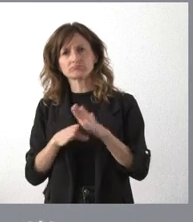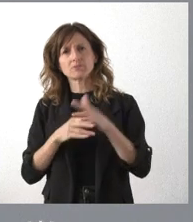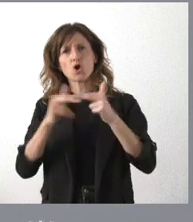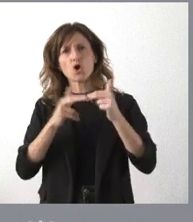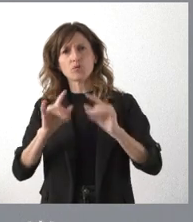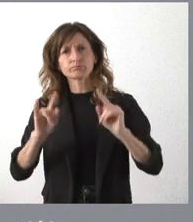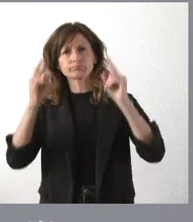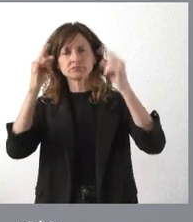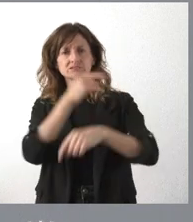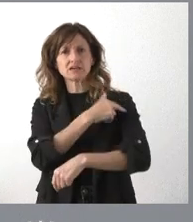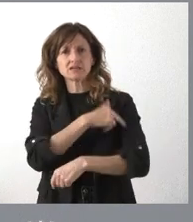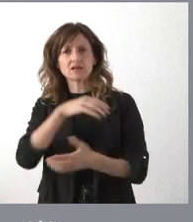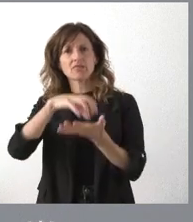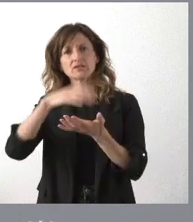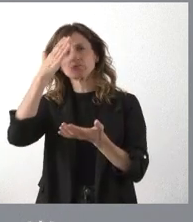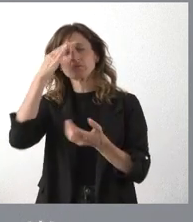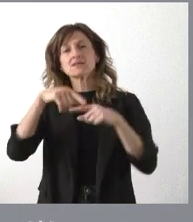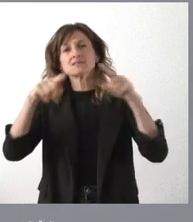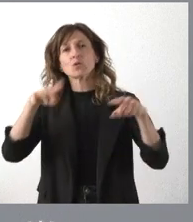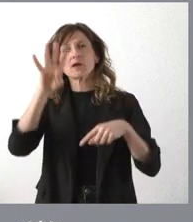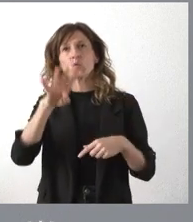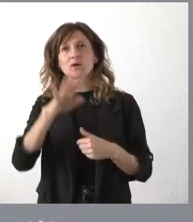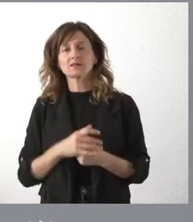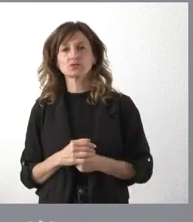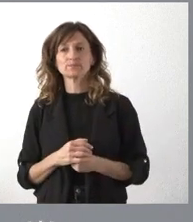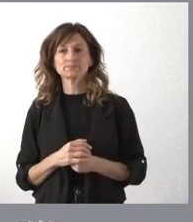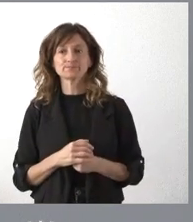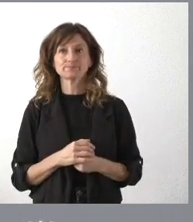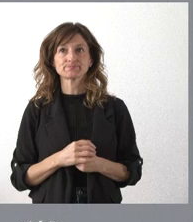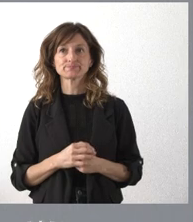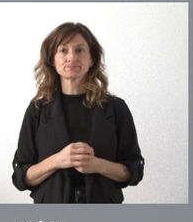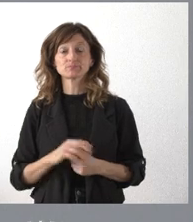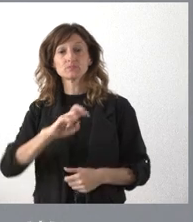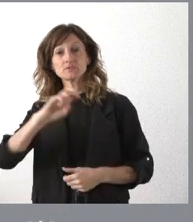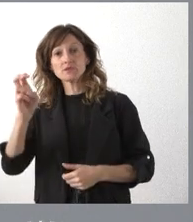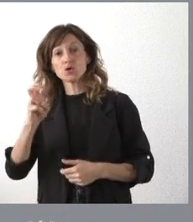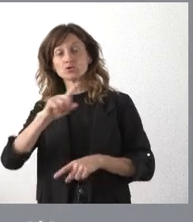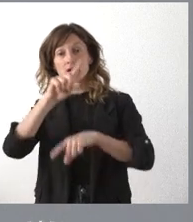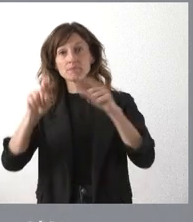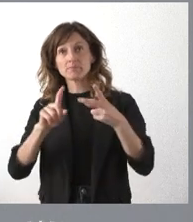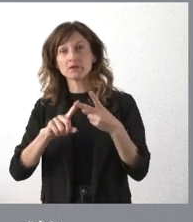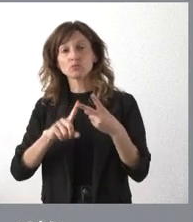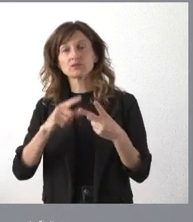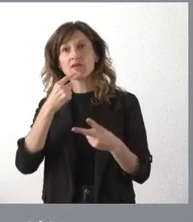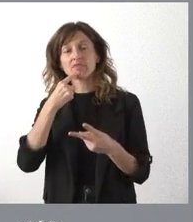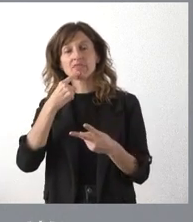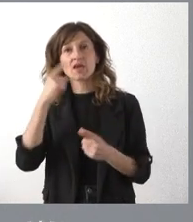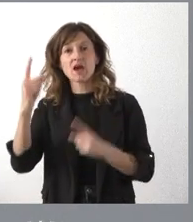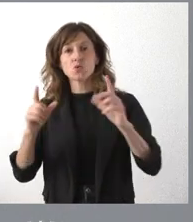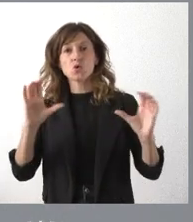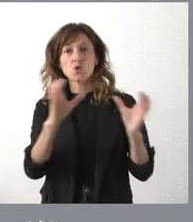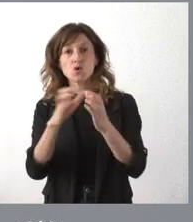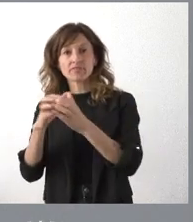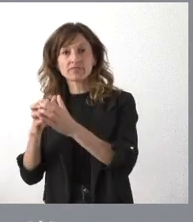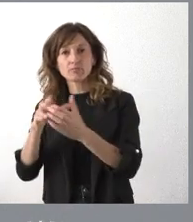sanitaria el centro de salud de Segovia 4 la que usted hace referencia en la otra cuestión que usted plantea la reivindicación de algún colectivo